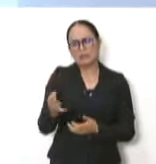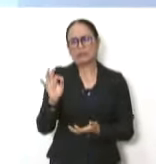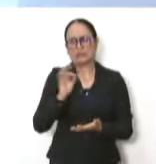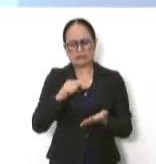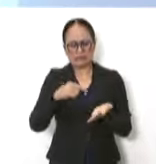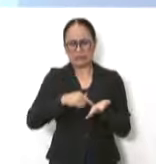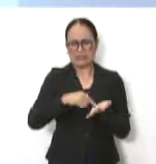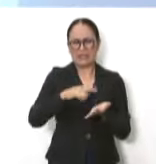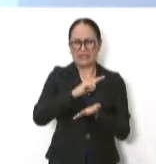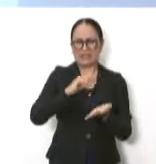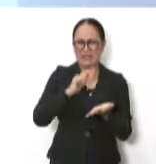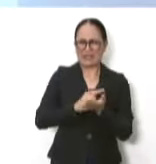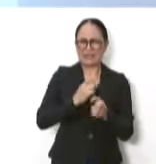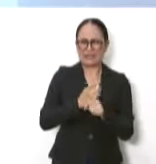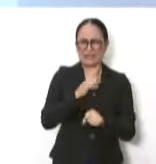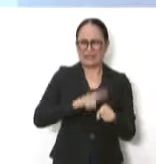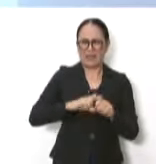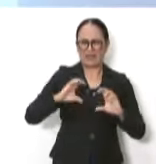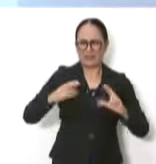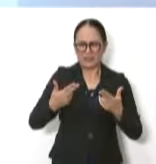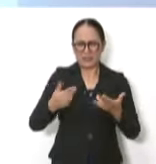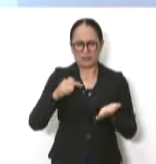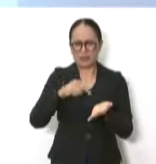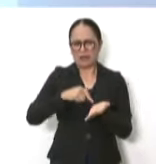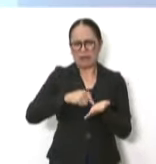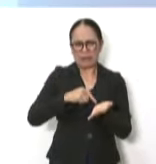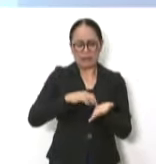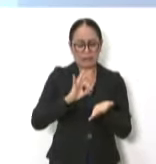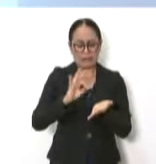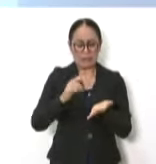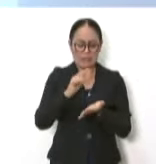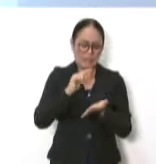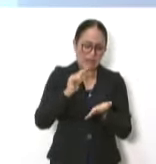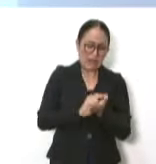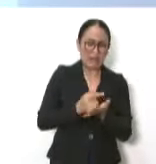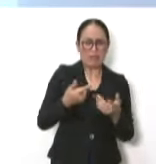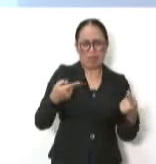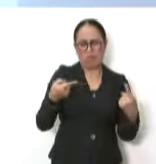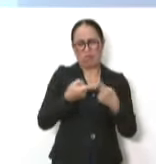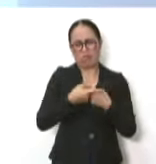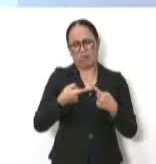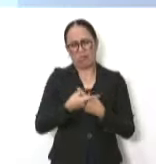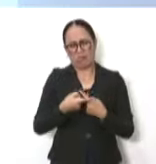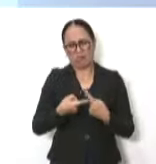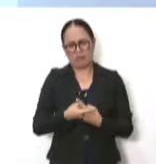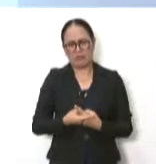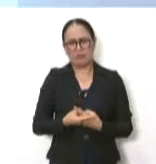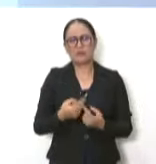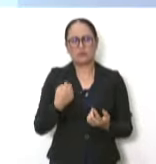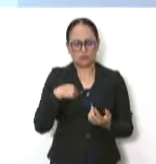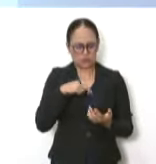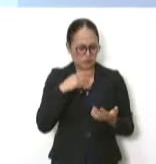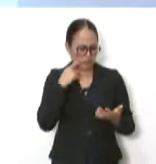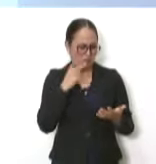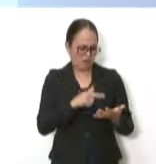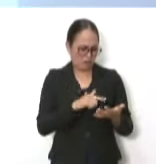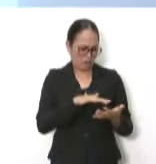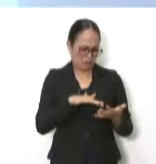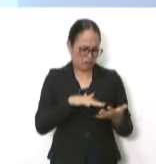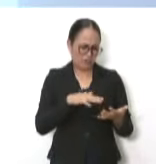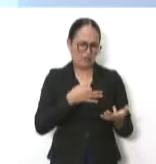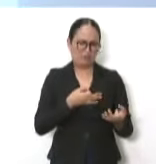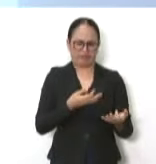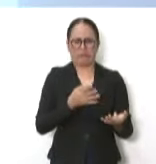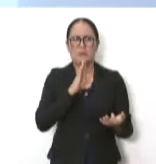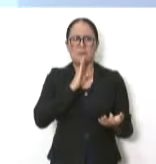ensombrecer la vitalidad de una legislación con esos puntos que llamaron nuestra atención. Así